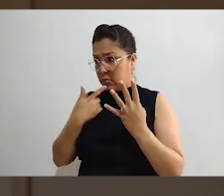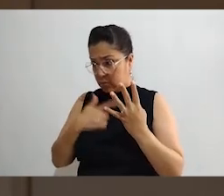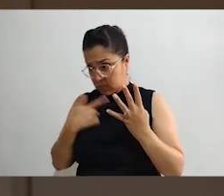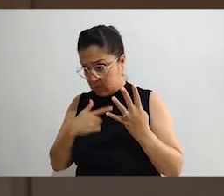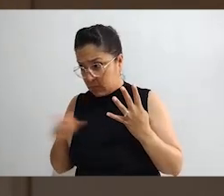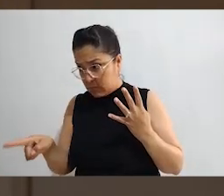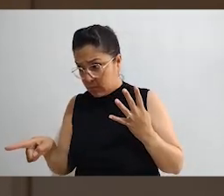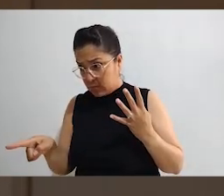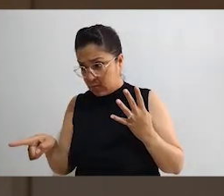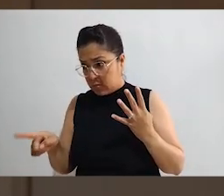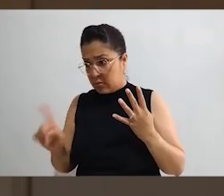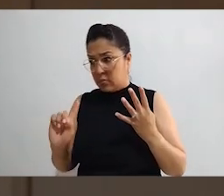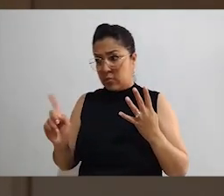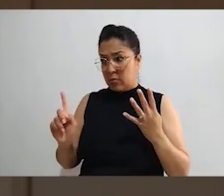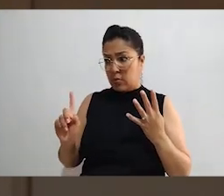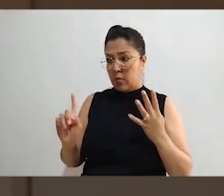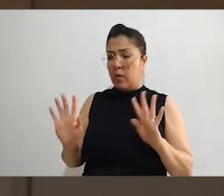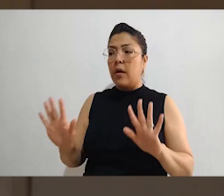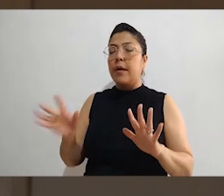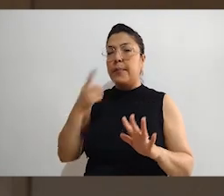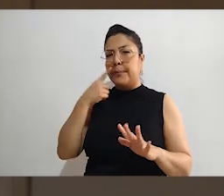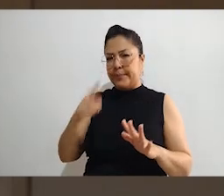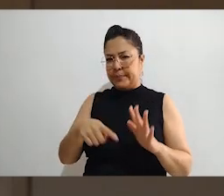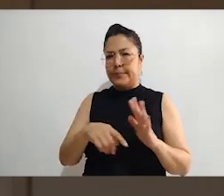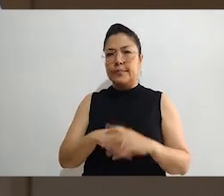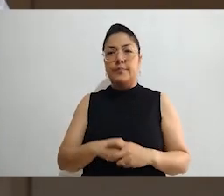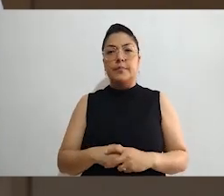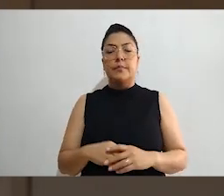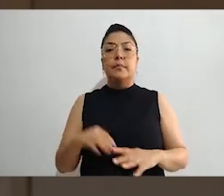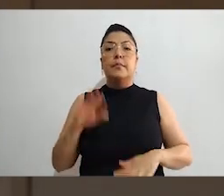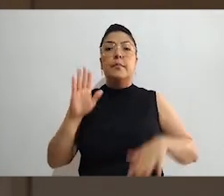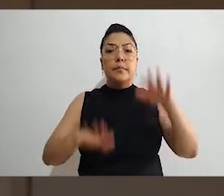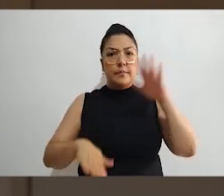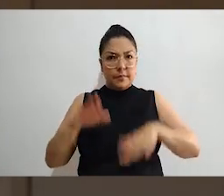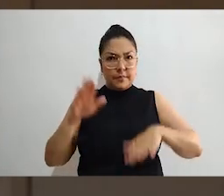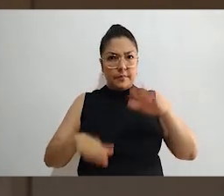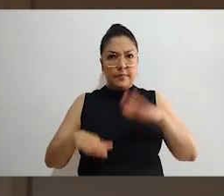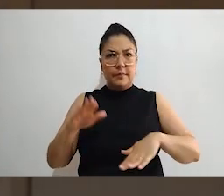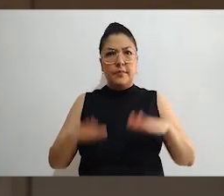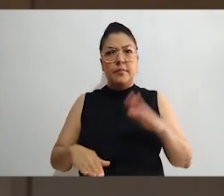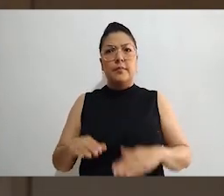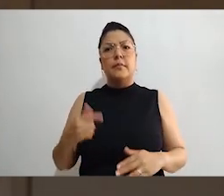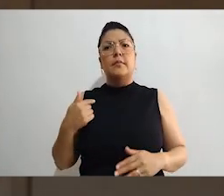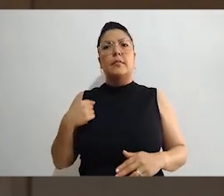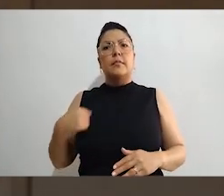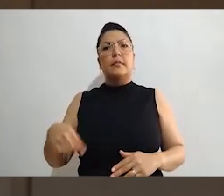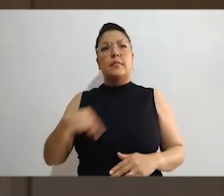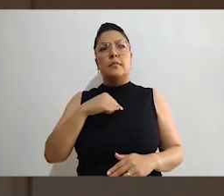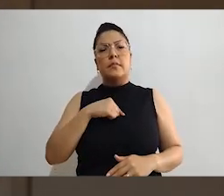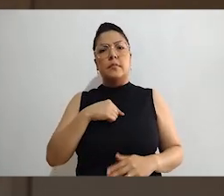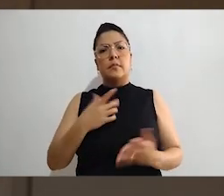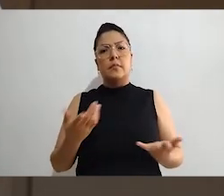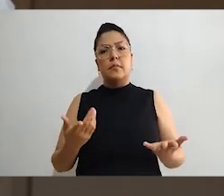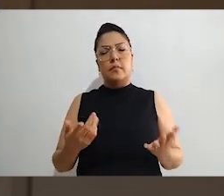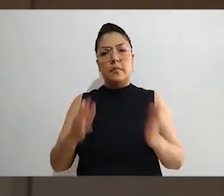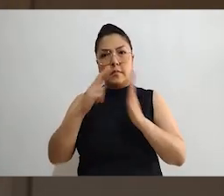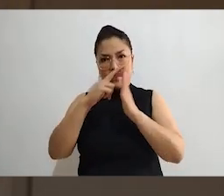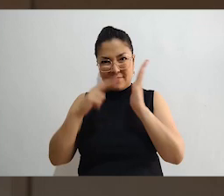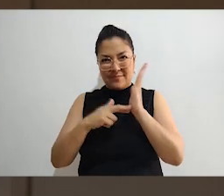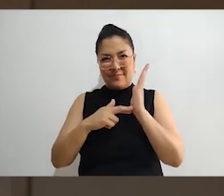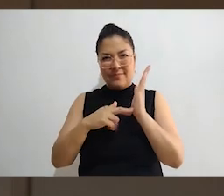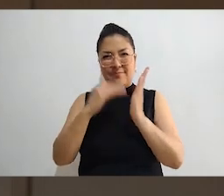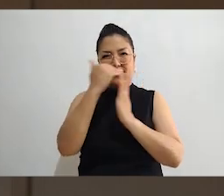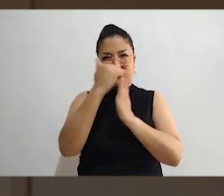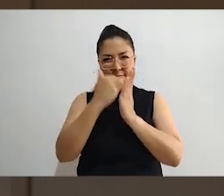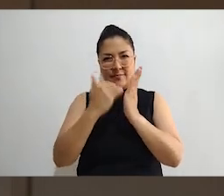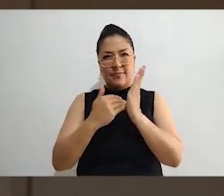da incluso en la marginación de grupos sociales. Las medidas afirmativas que estamos impulsando los organismos electorales tienen que ver con